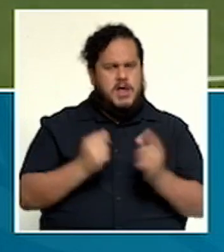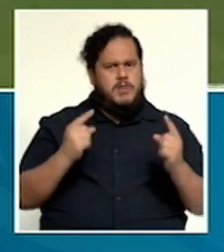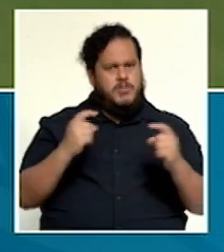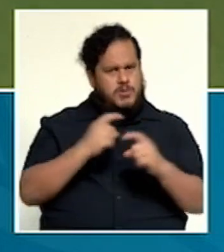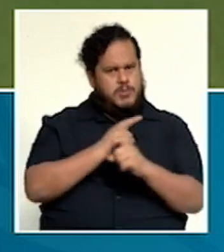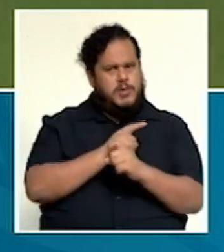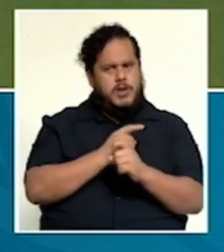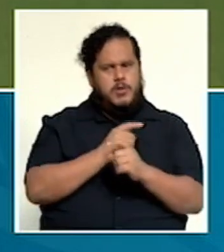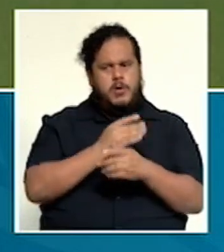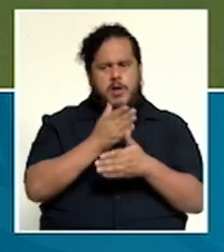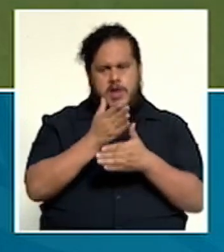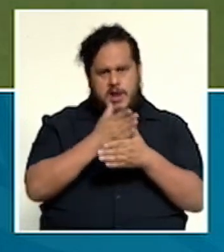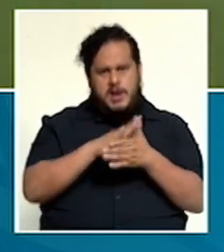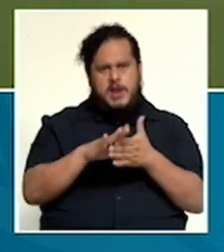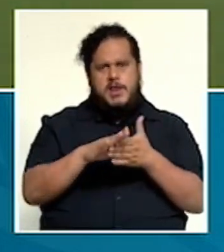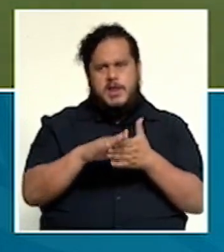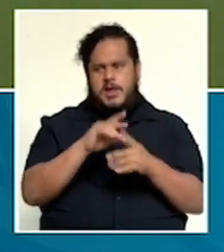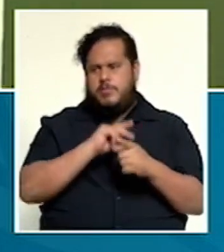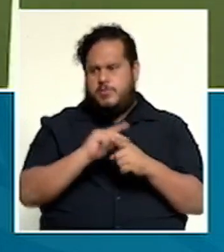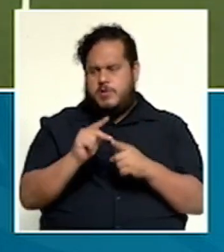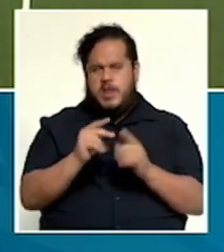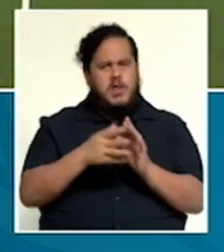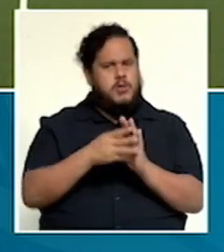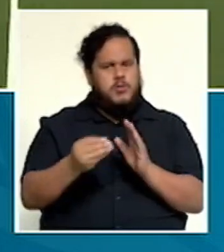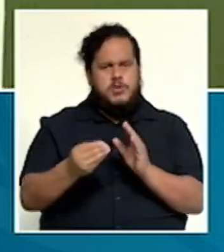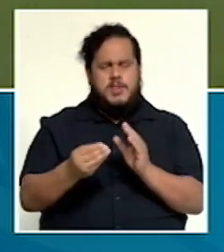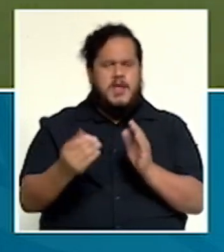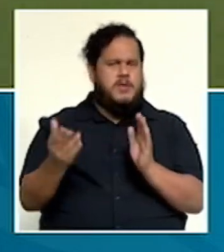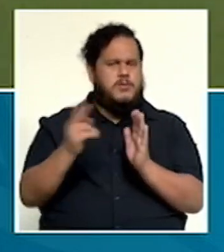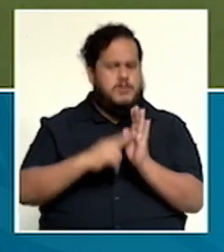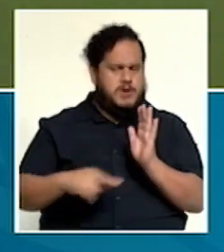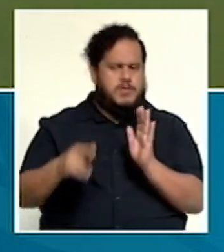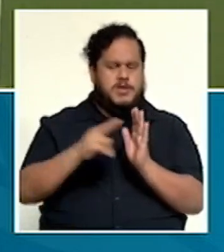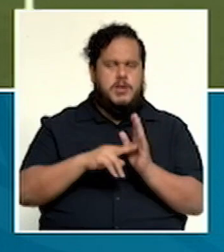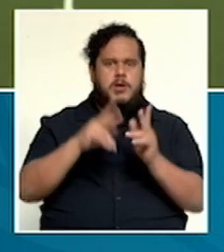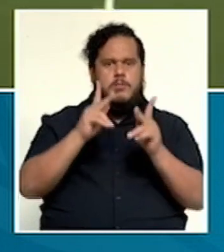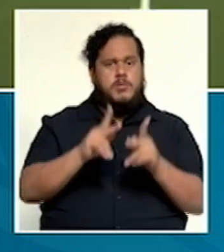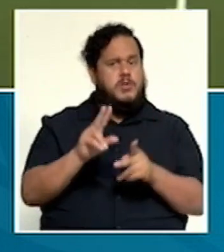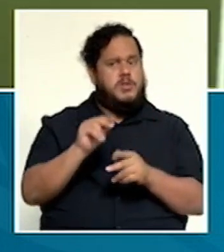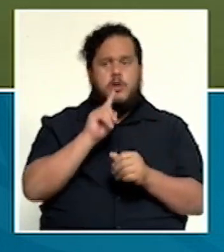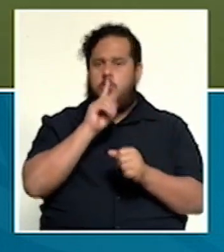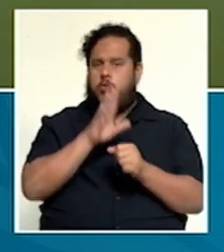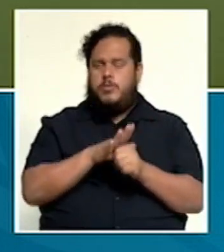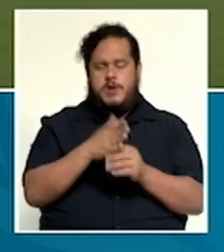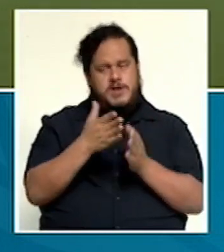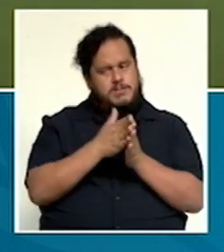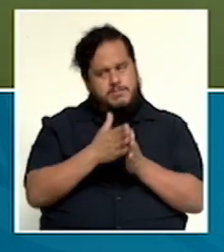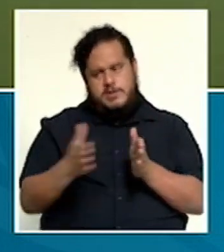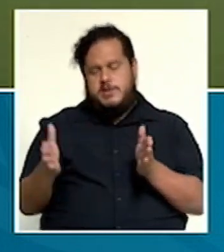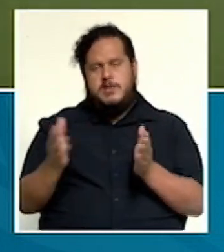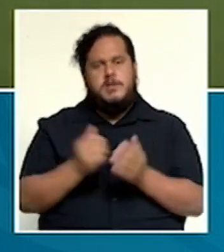liga profesional. Hubo contagios reiterados, gente que incumplía, etcétera.